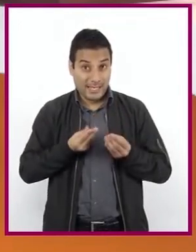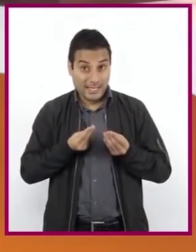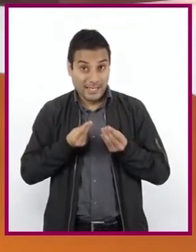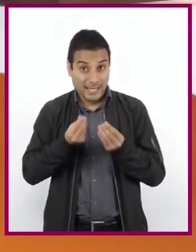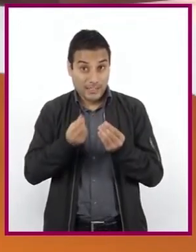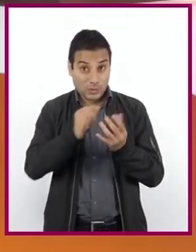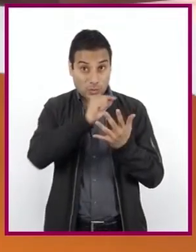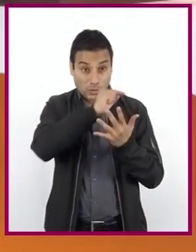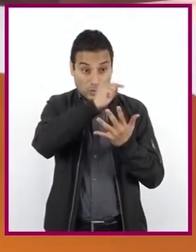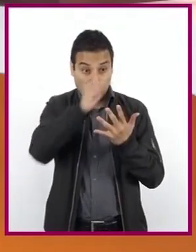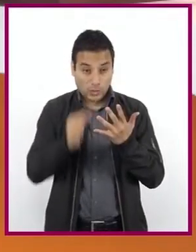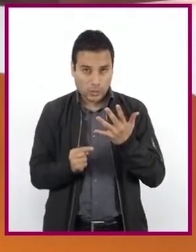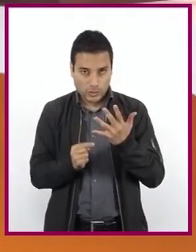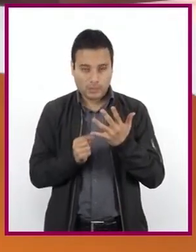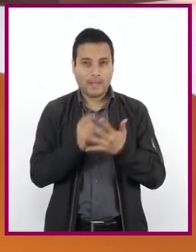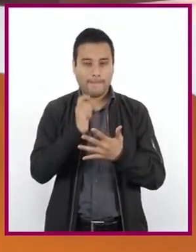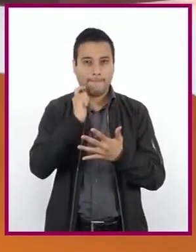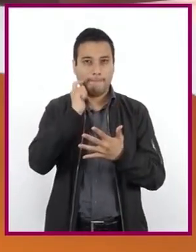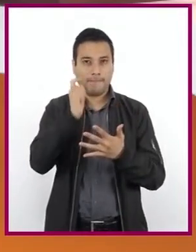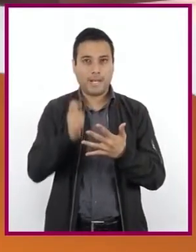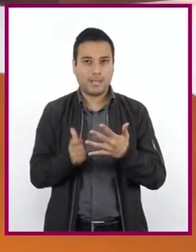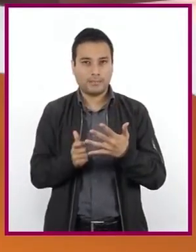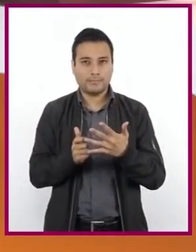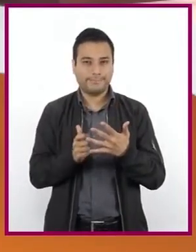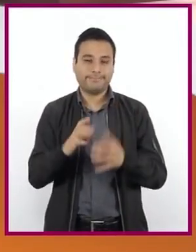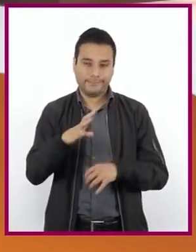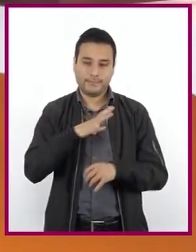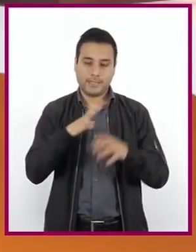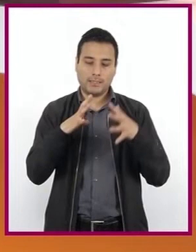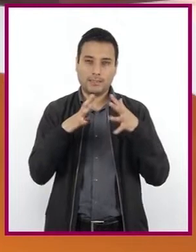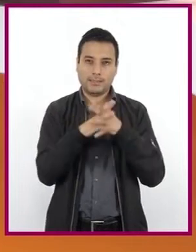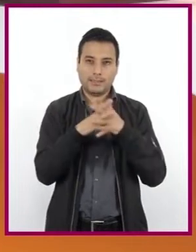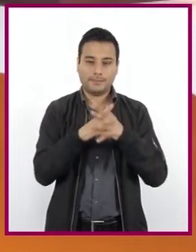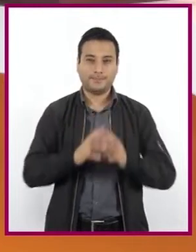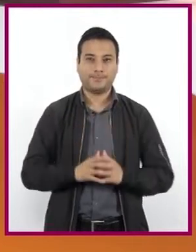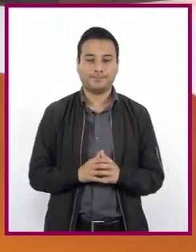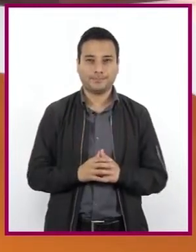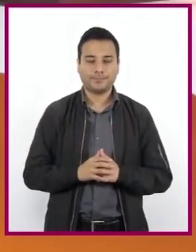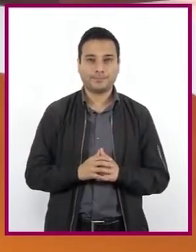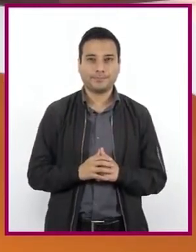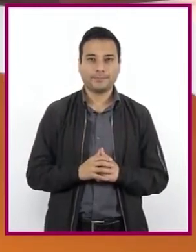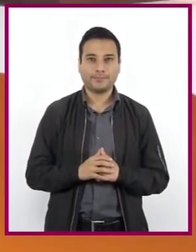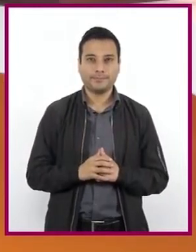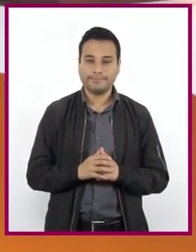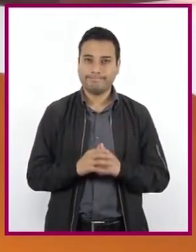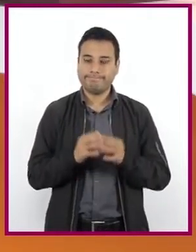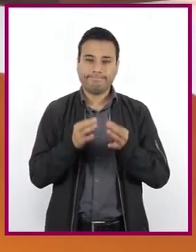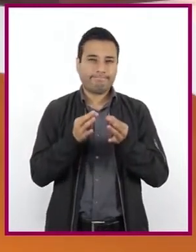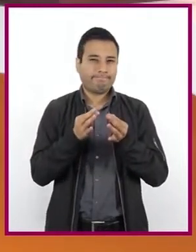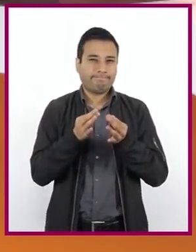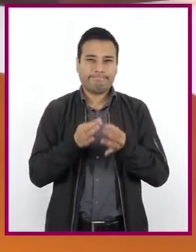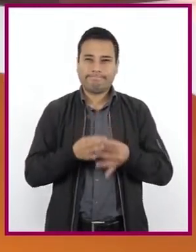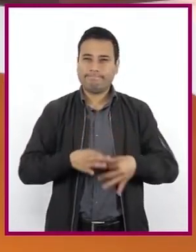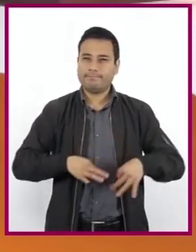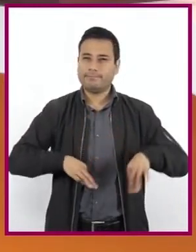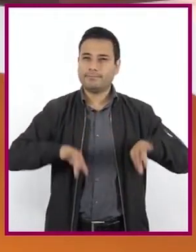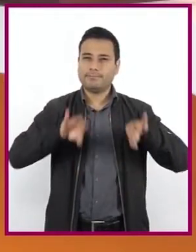a consecuencia de la guerra. Por tanto, resultaba